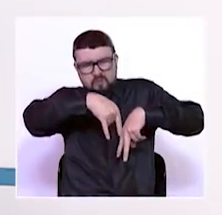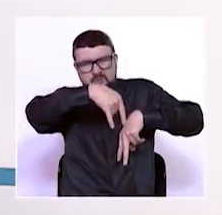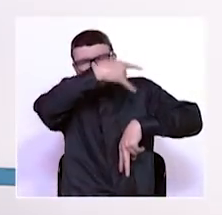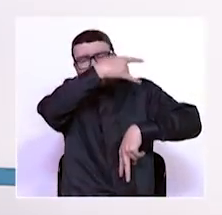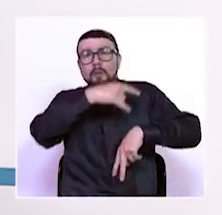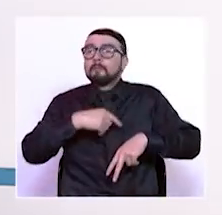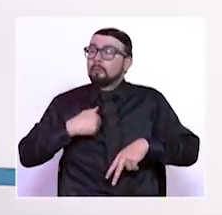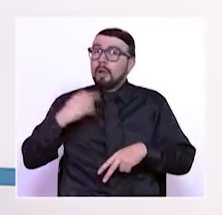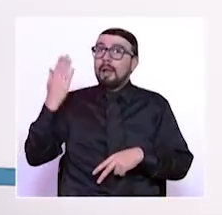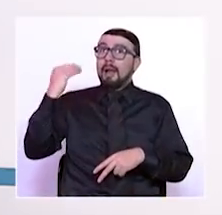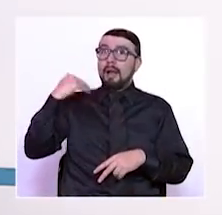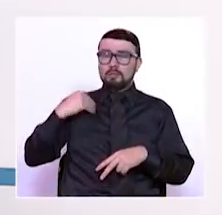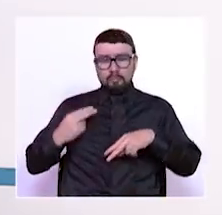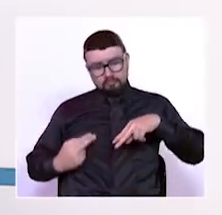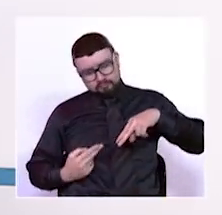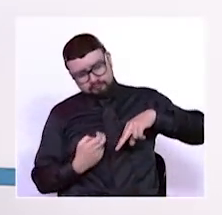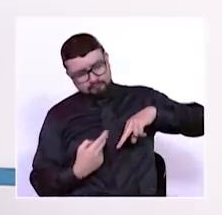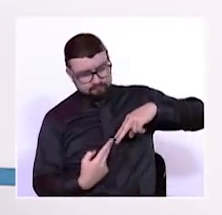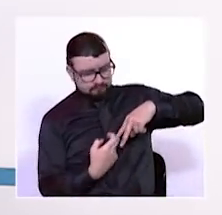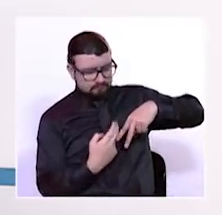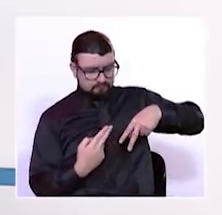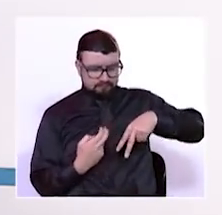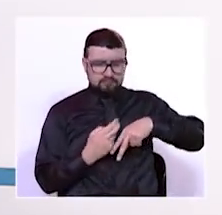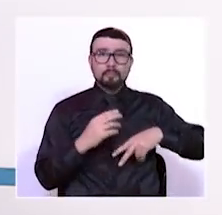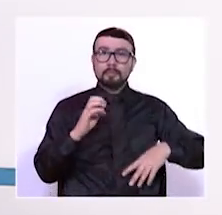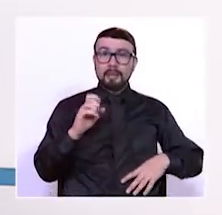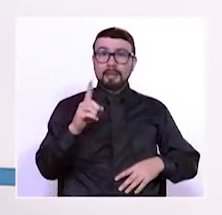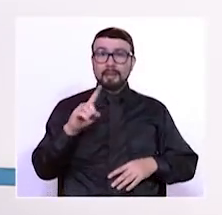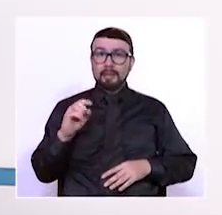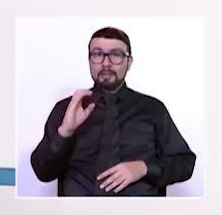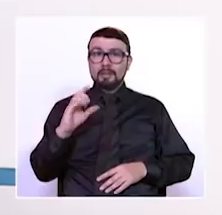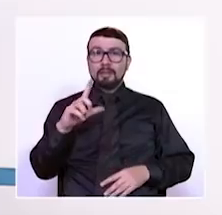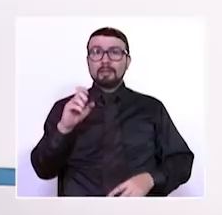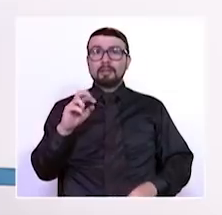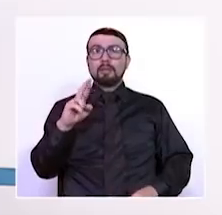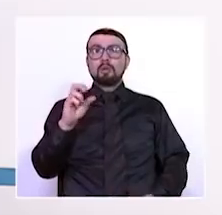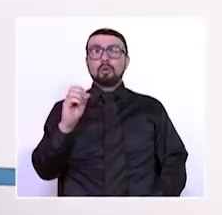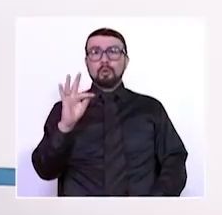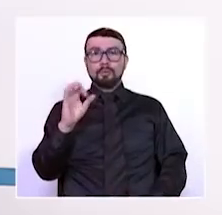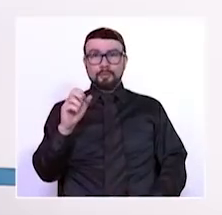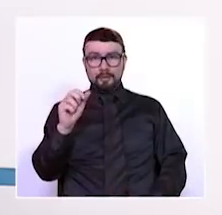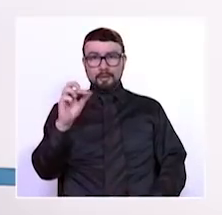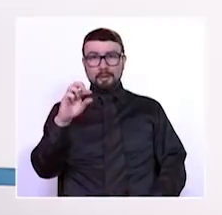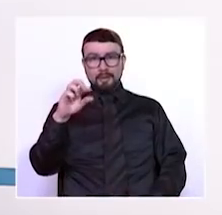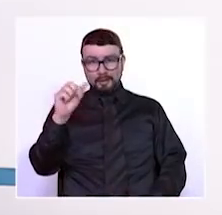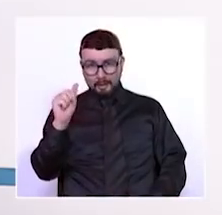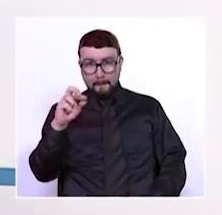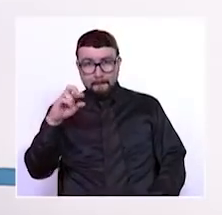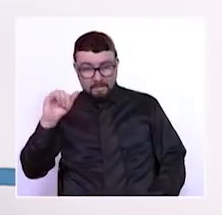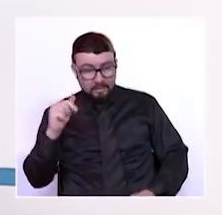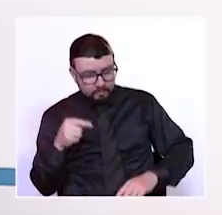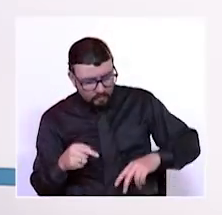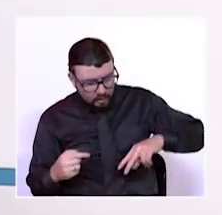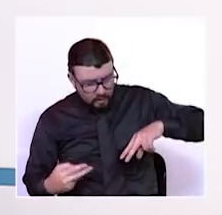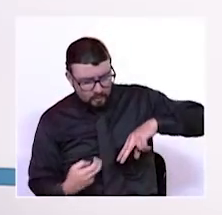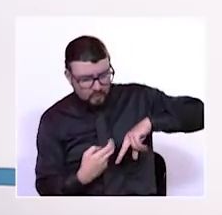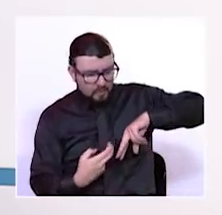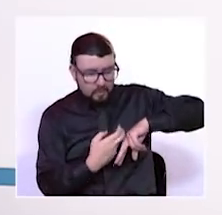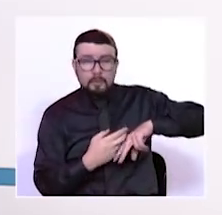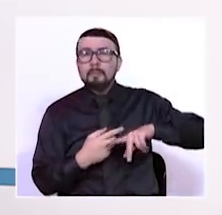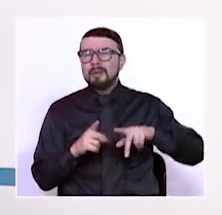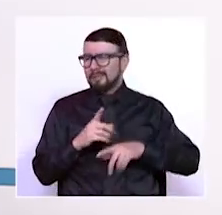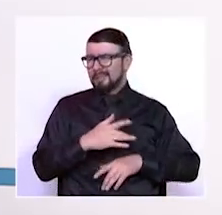me hicieron escleroterapias varias ocasiones, pero tiene esta sintomatología, está